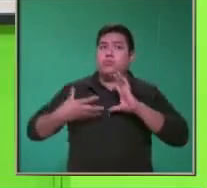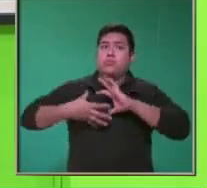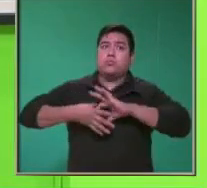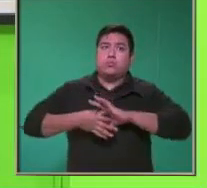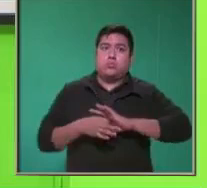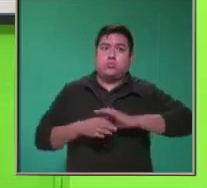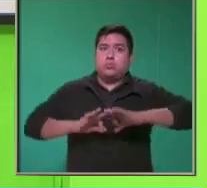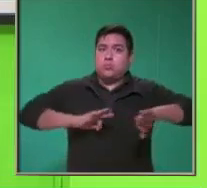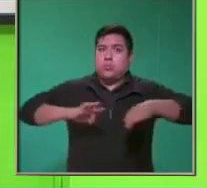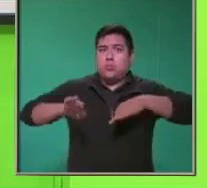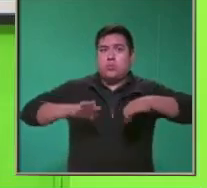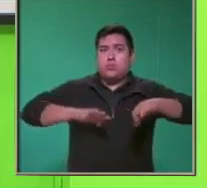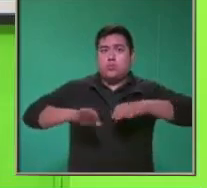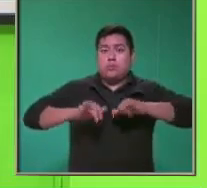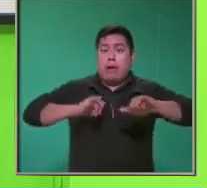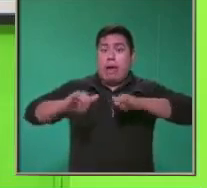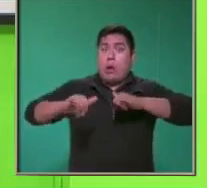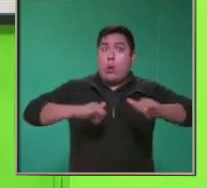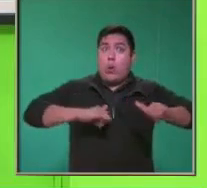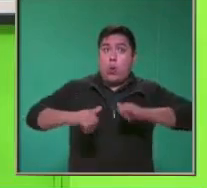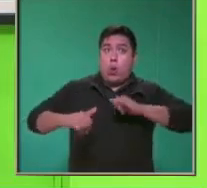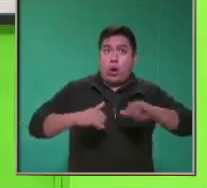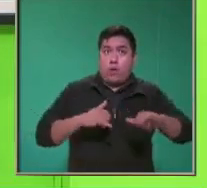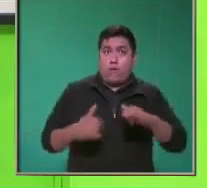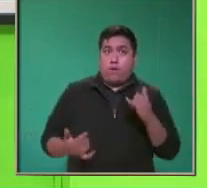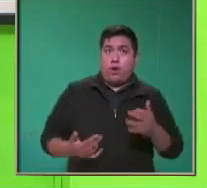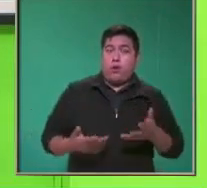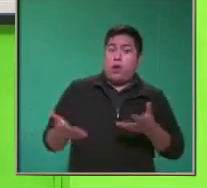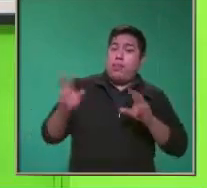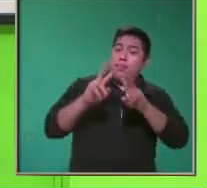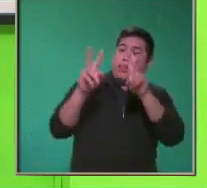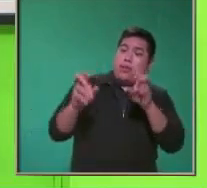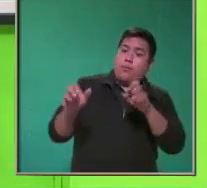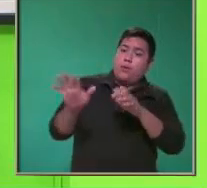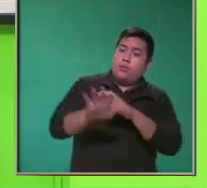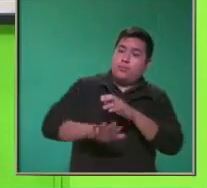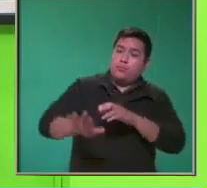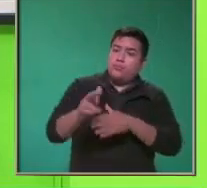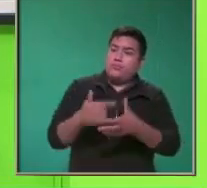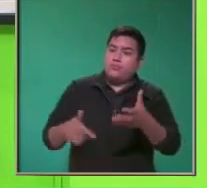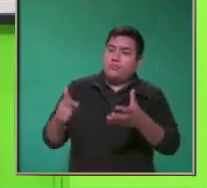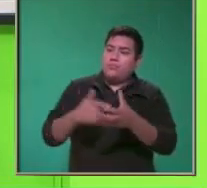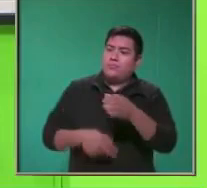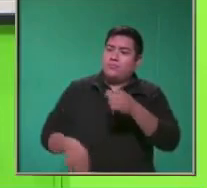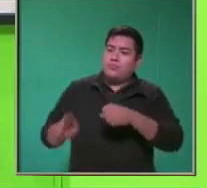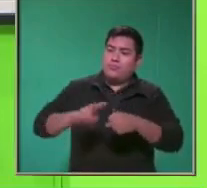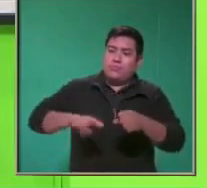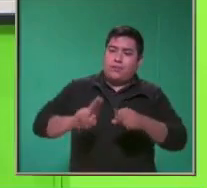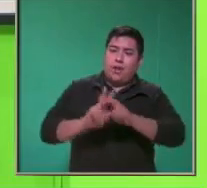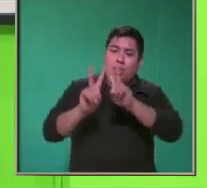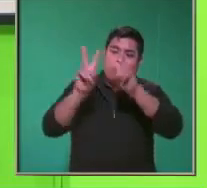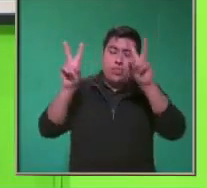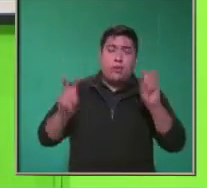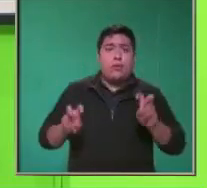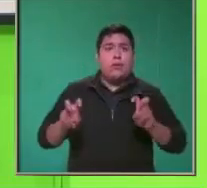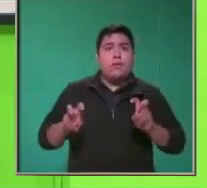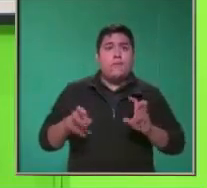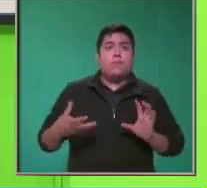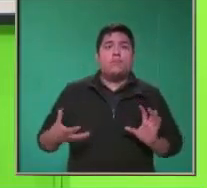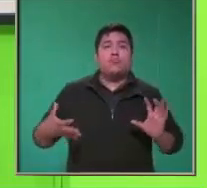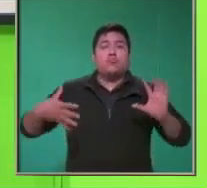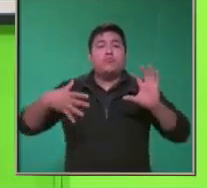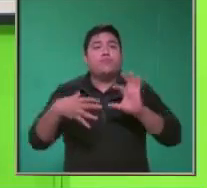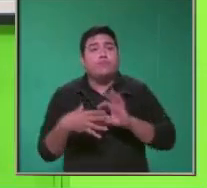geografía, específicamente con el tema de regiones naturales. Y el cometido de hoy, la actividad de hoy, tiene relación